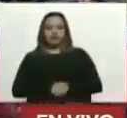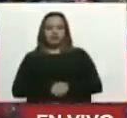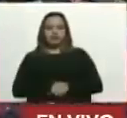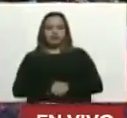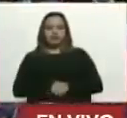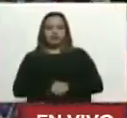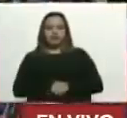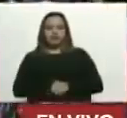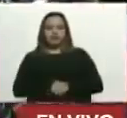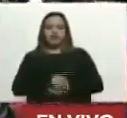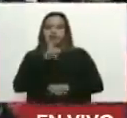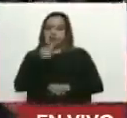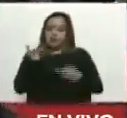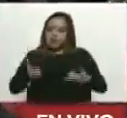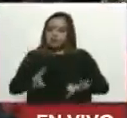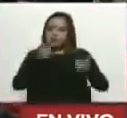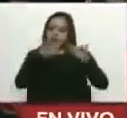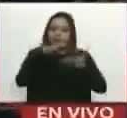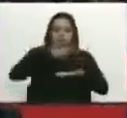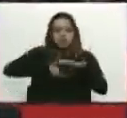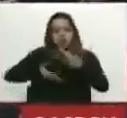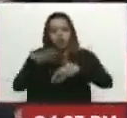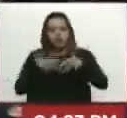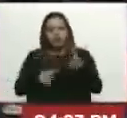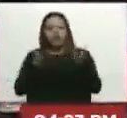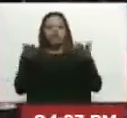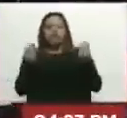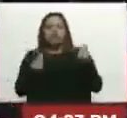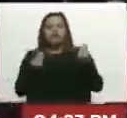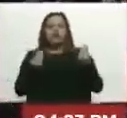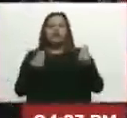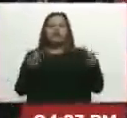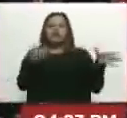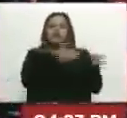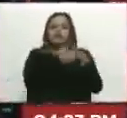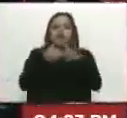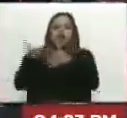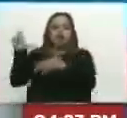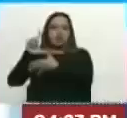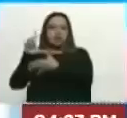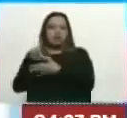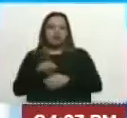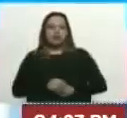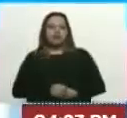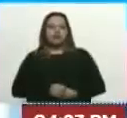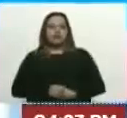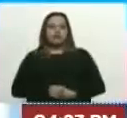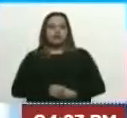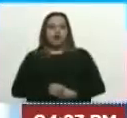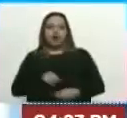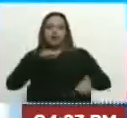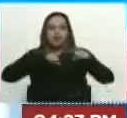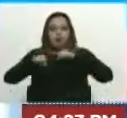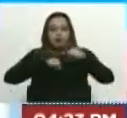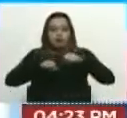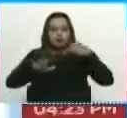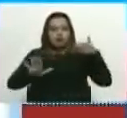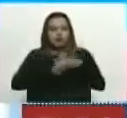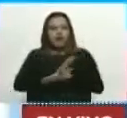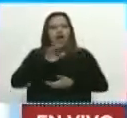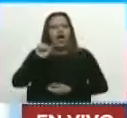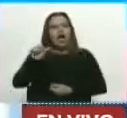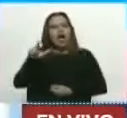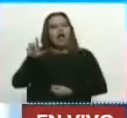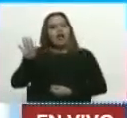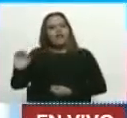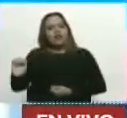y que permite este intercambio con muchas redes latinoamericanas, los movimientos hacia el ALBA, la Asamblea